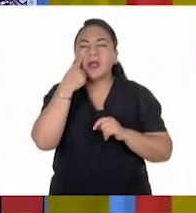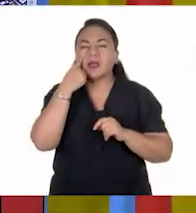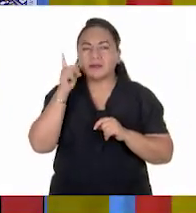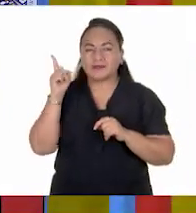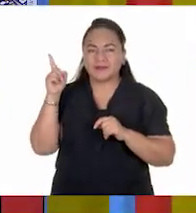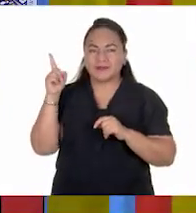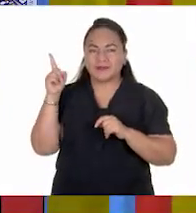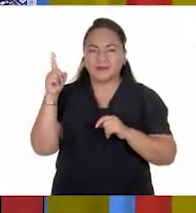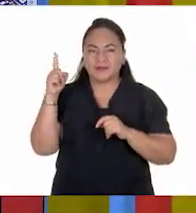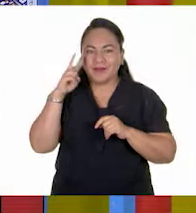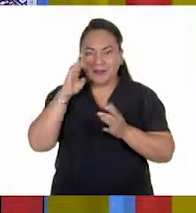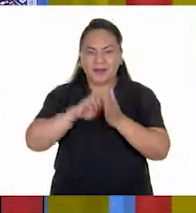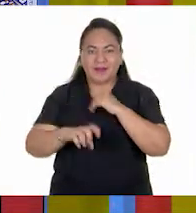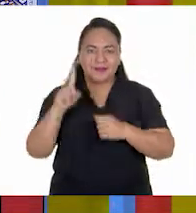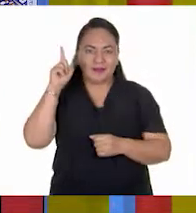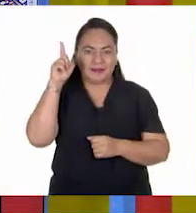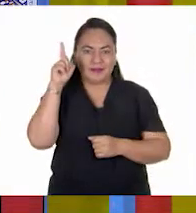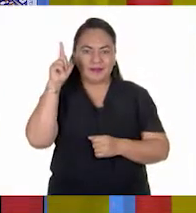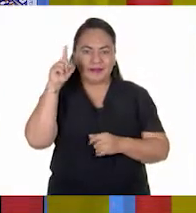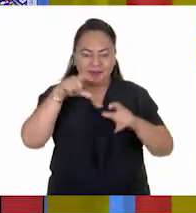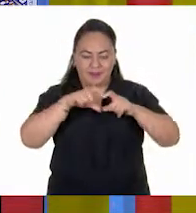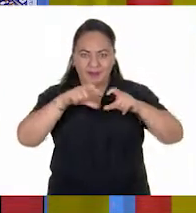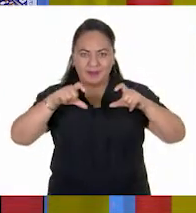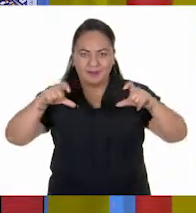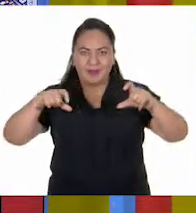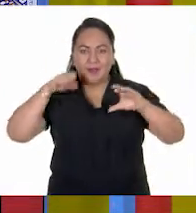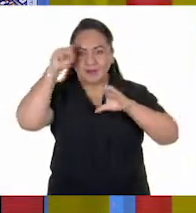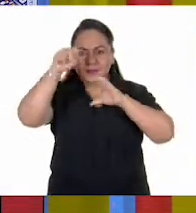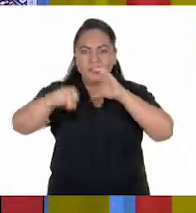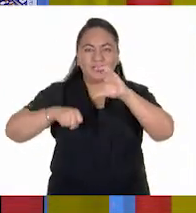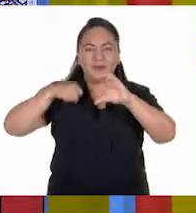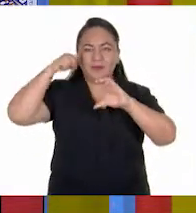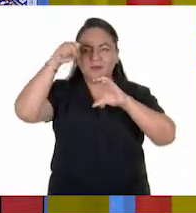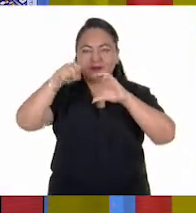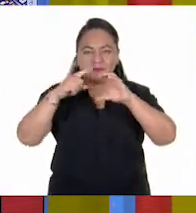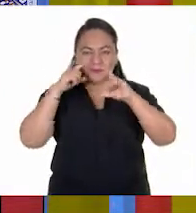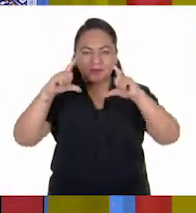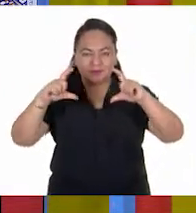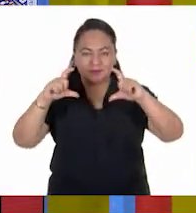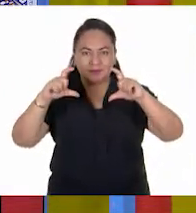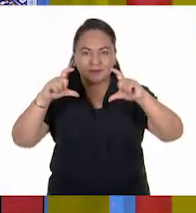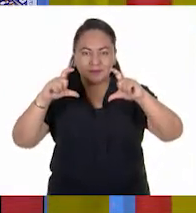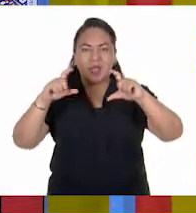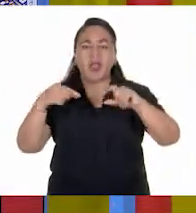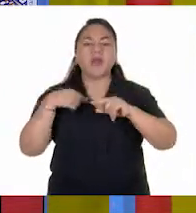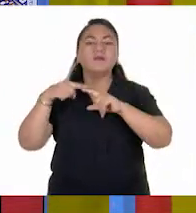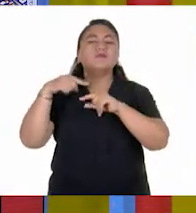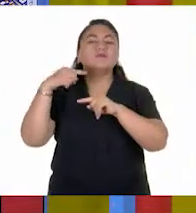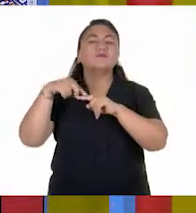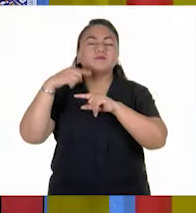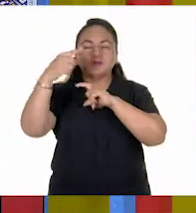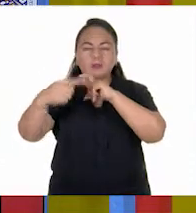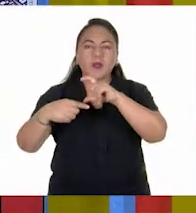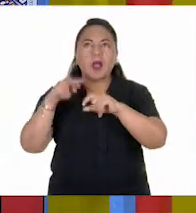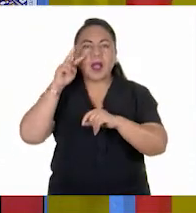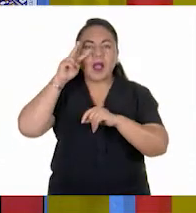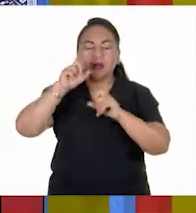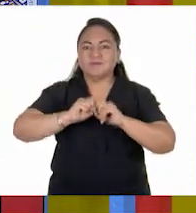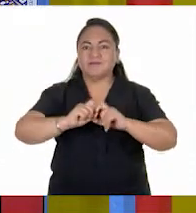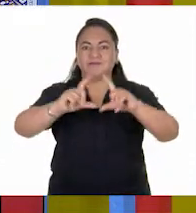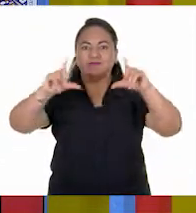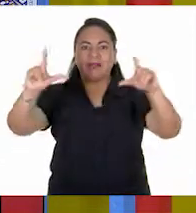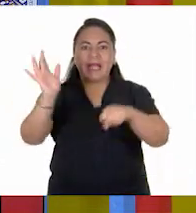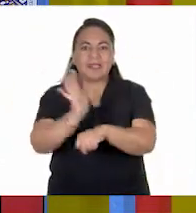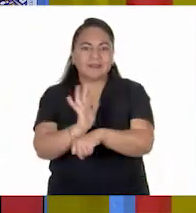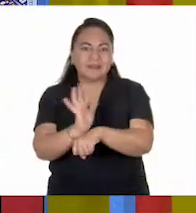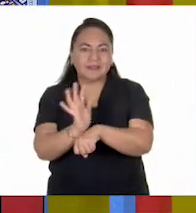un rollo de película, porque gracias a ese rollo con película, nosotros podemos ver las imágenes en el cine. Ay.